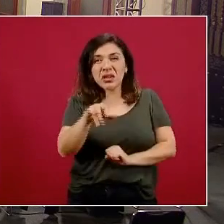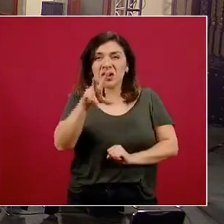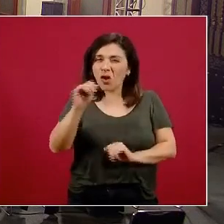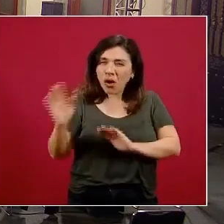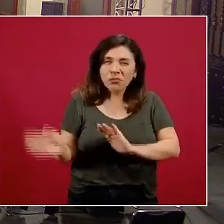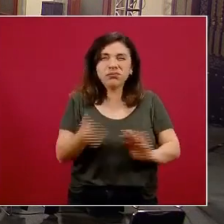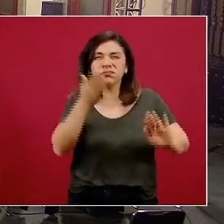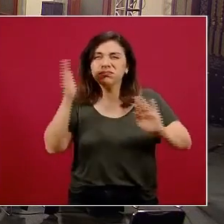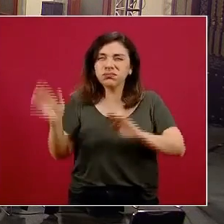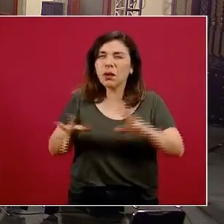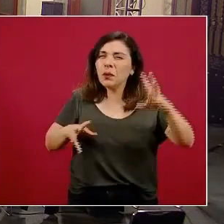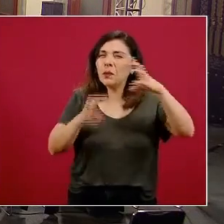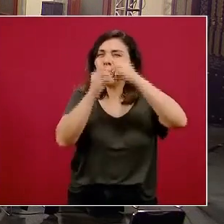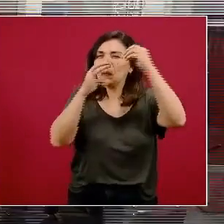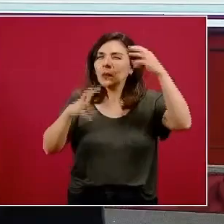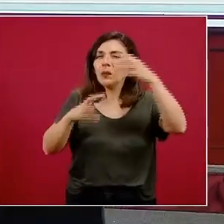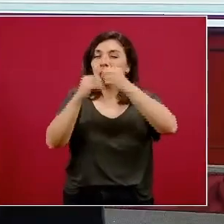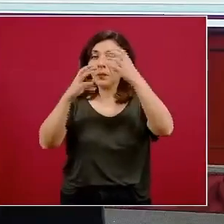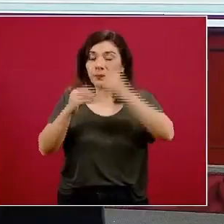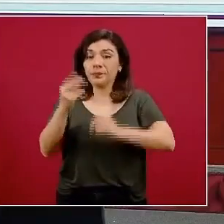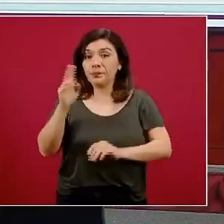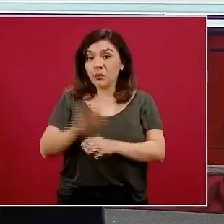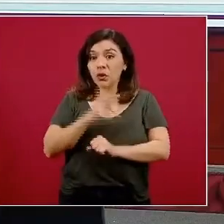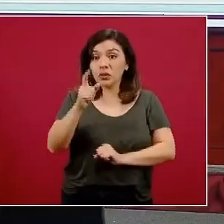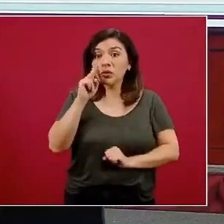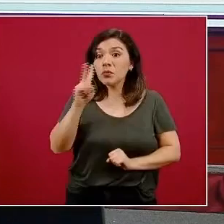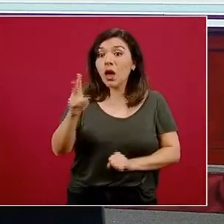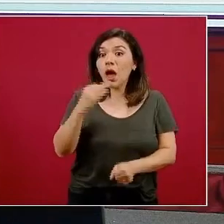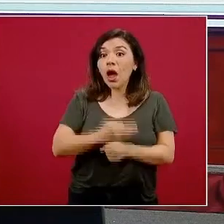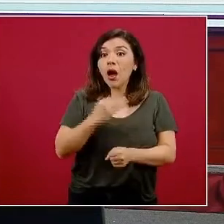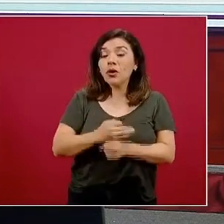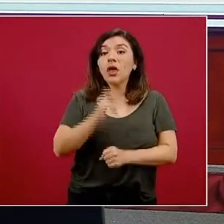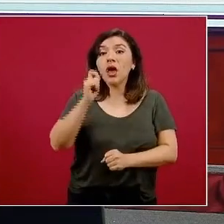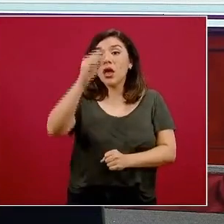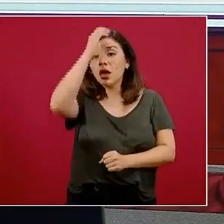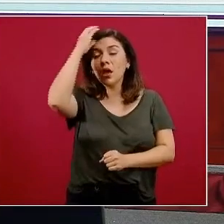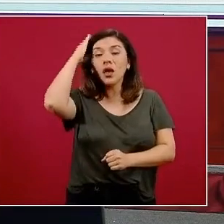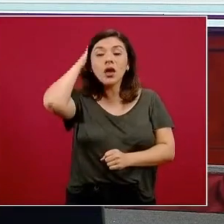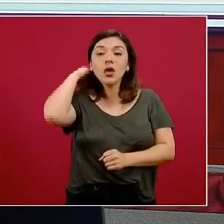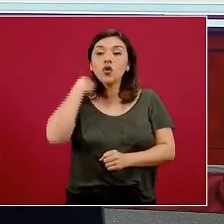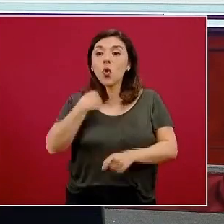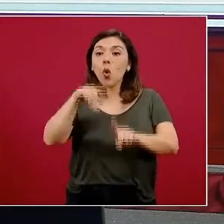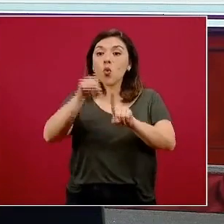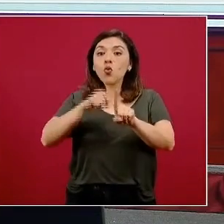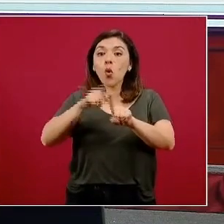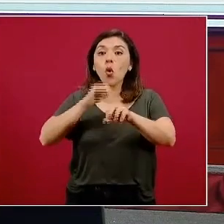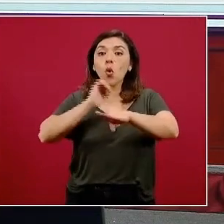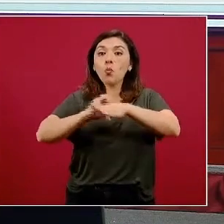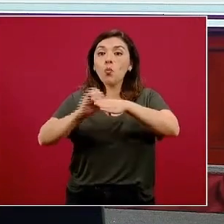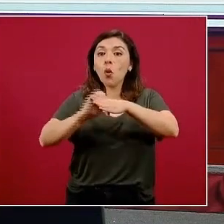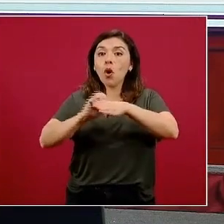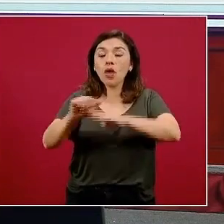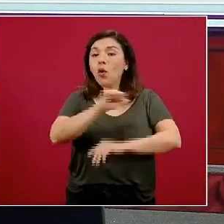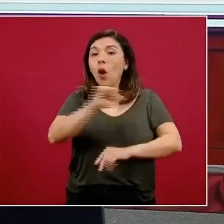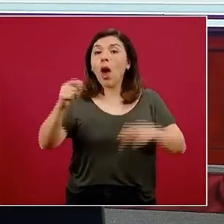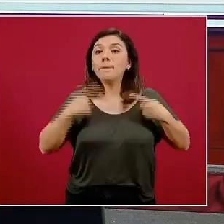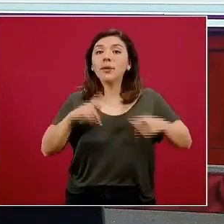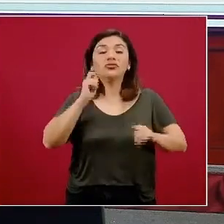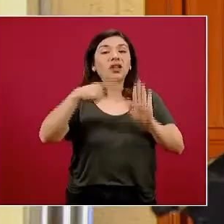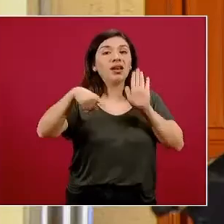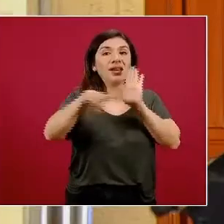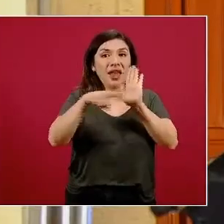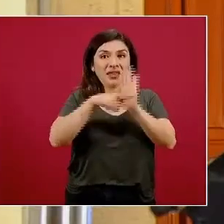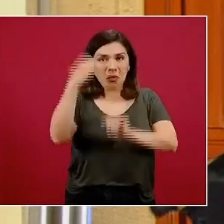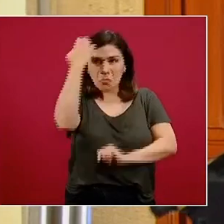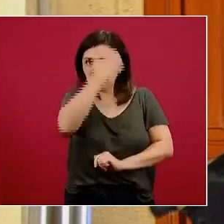entonces íbamos midiendo. Por eso tenemos las barras de color morado, aquellas que dieron negativo